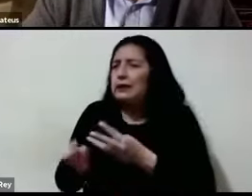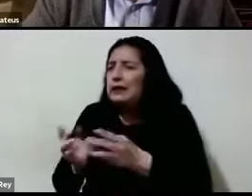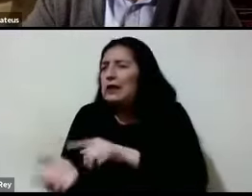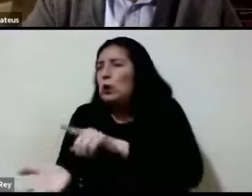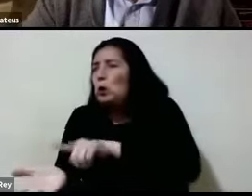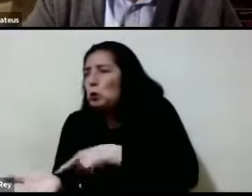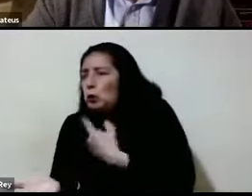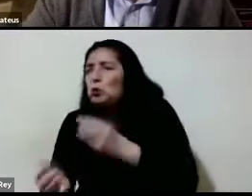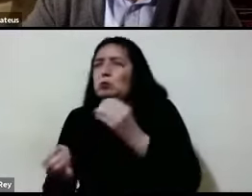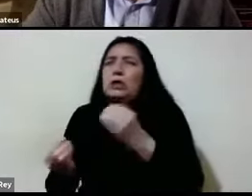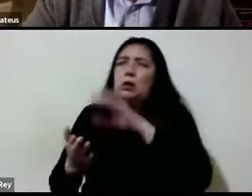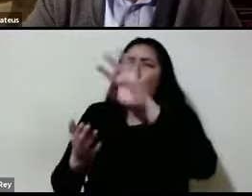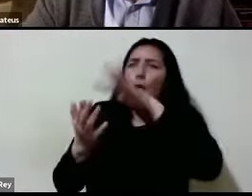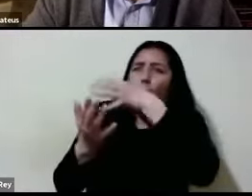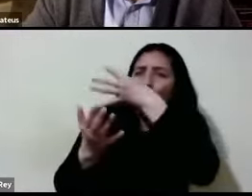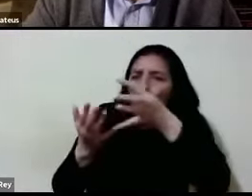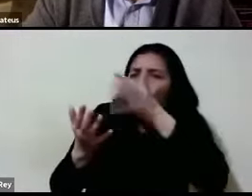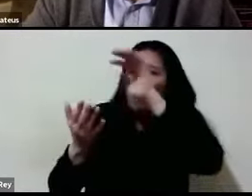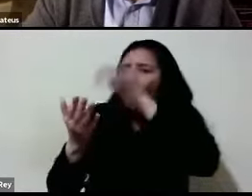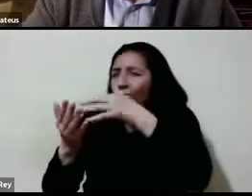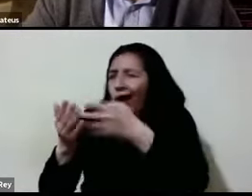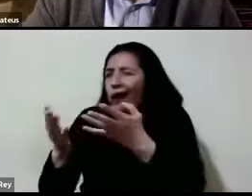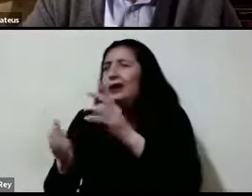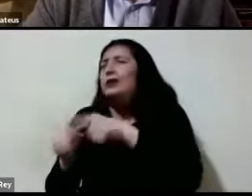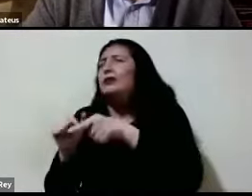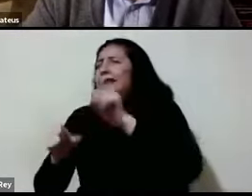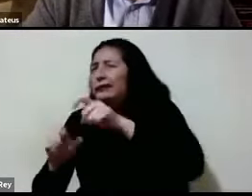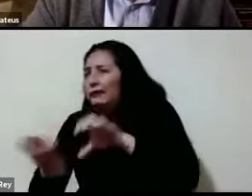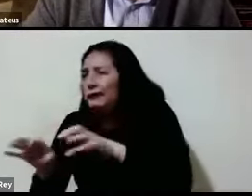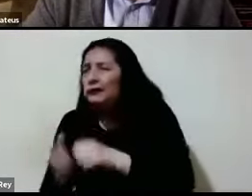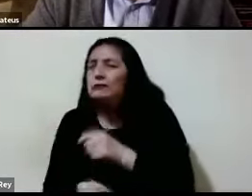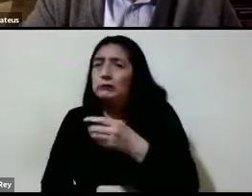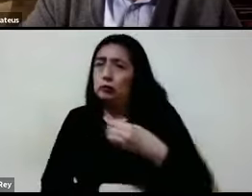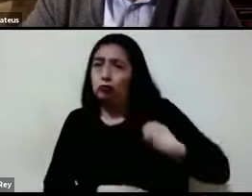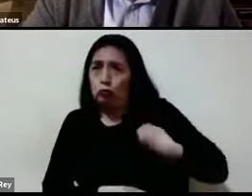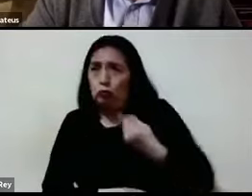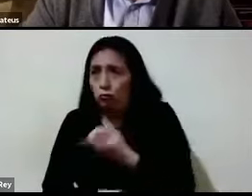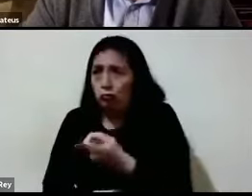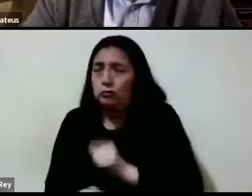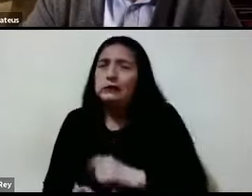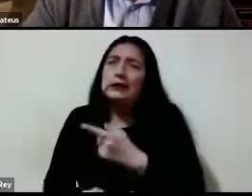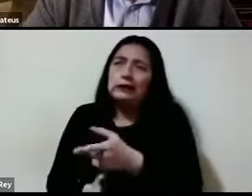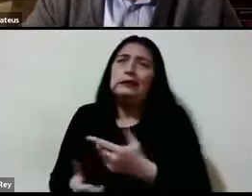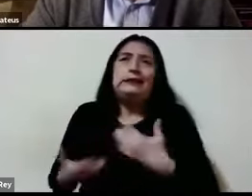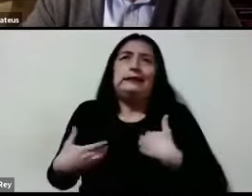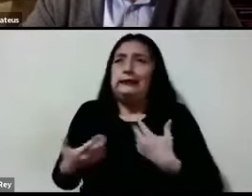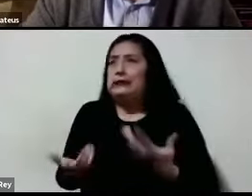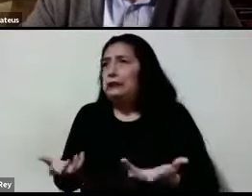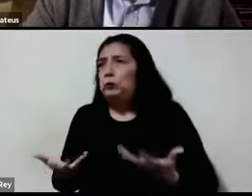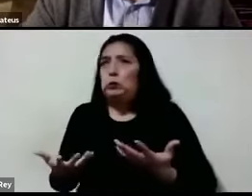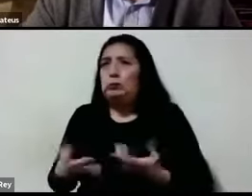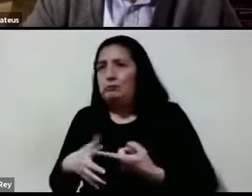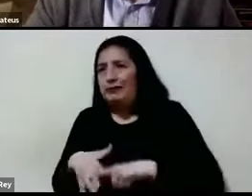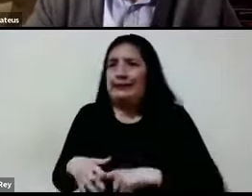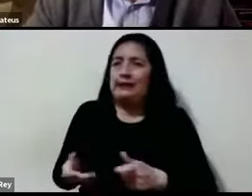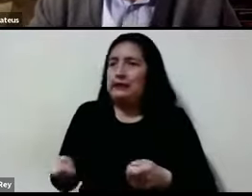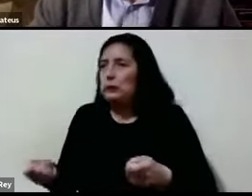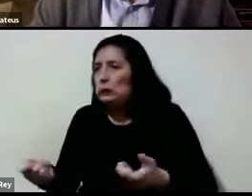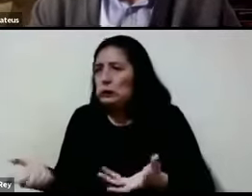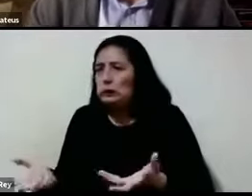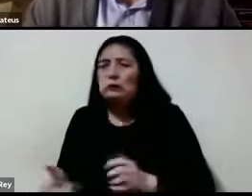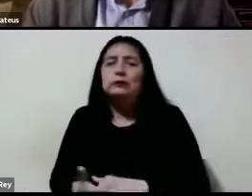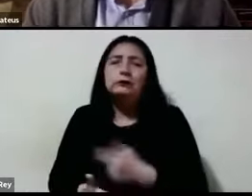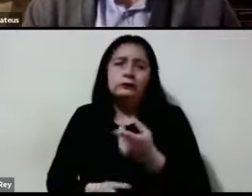un horario, pero en definitiva ellos han tenido que tomar las riendas y